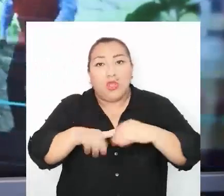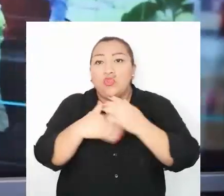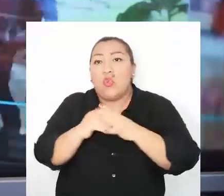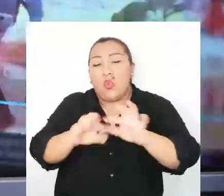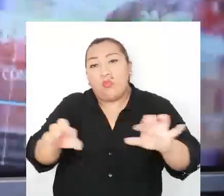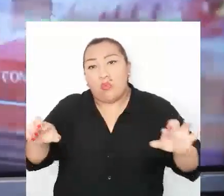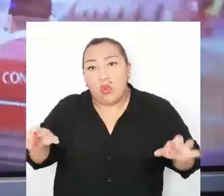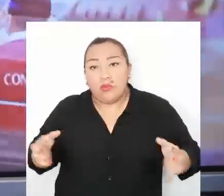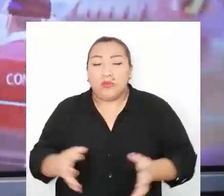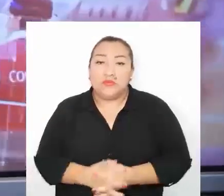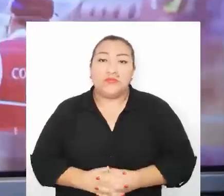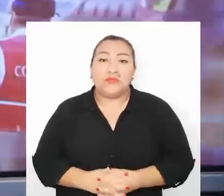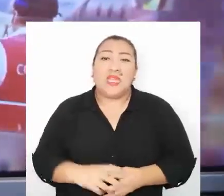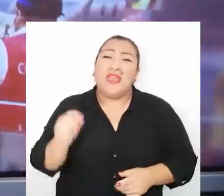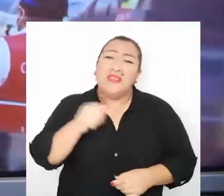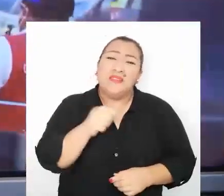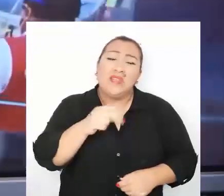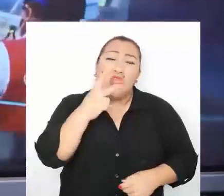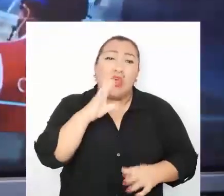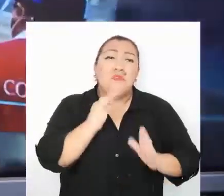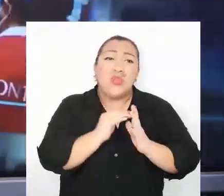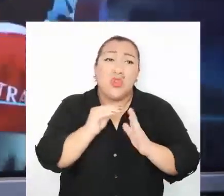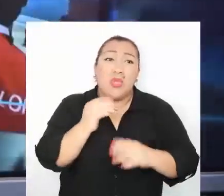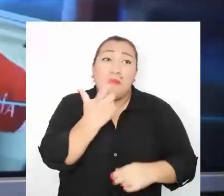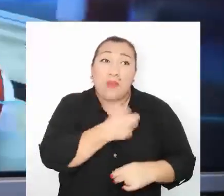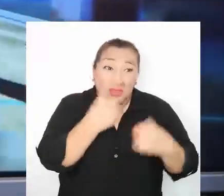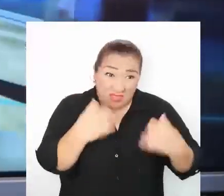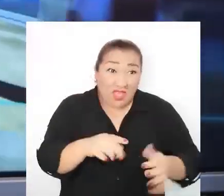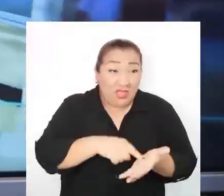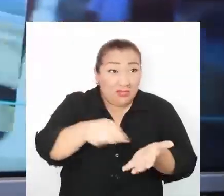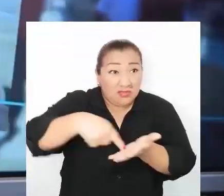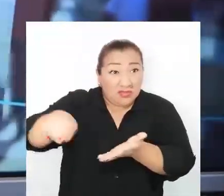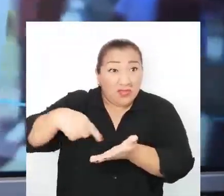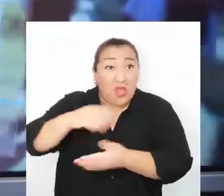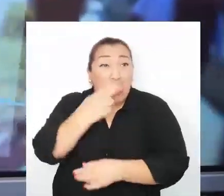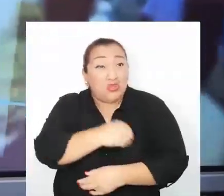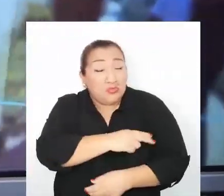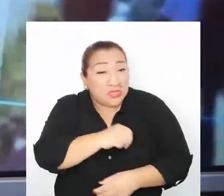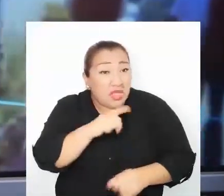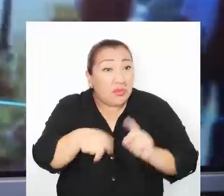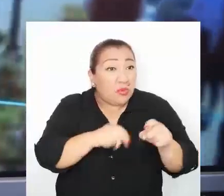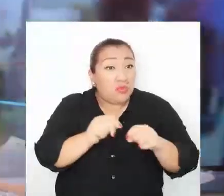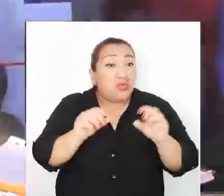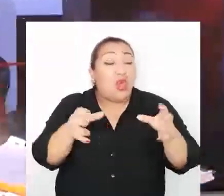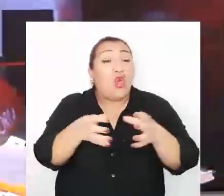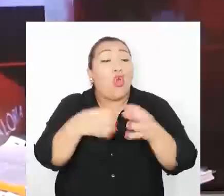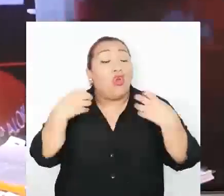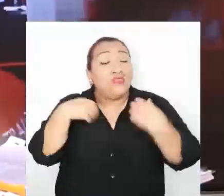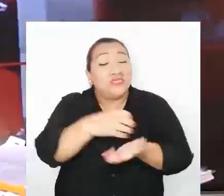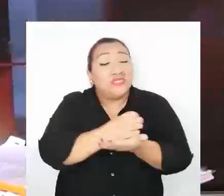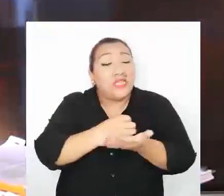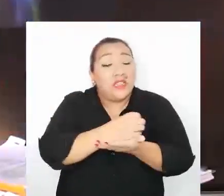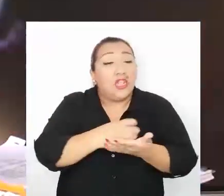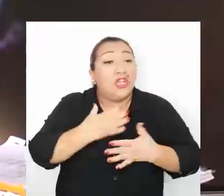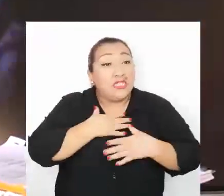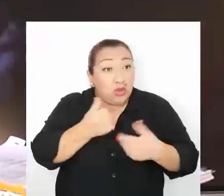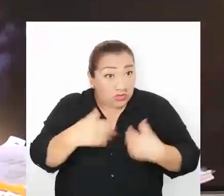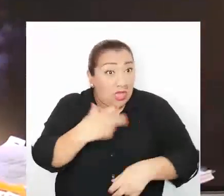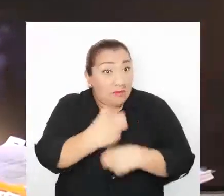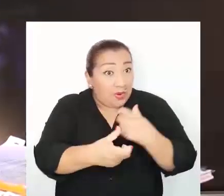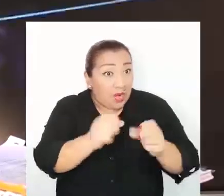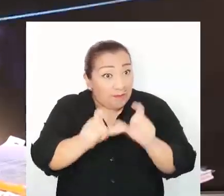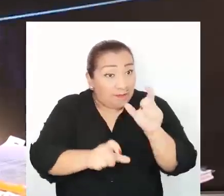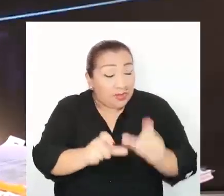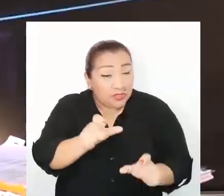vacunas han sido ya distribuidas a los hospitales, a las direcciones de salud para ser inoculadas a la población? Efectivamente. Las vacunas